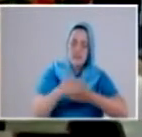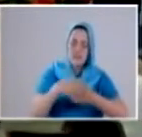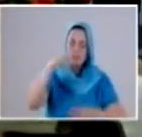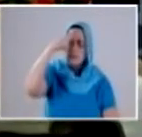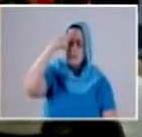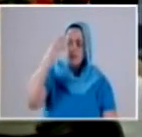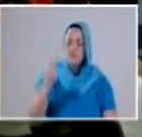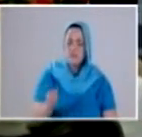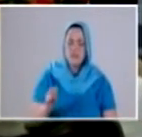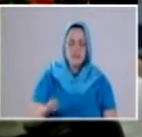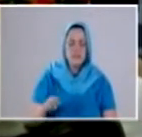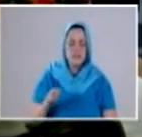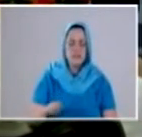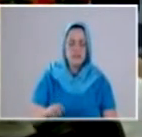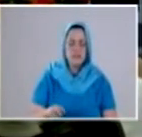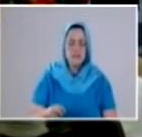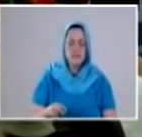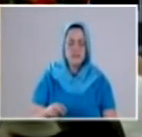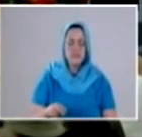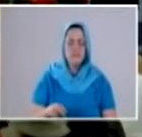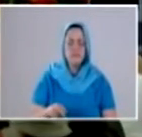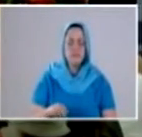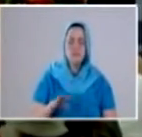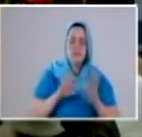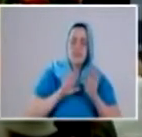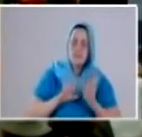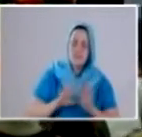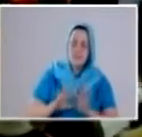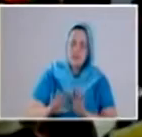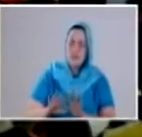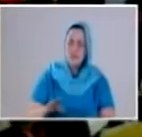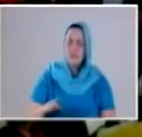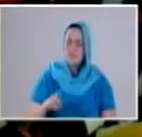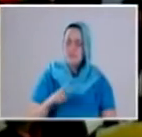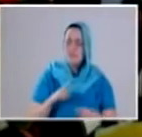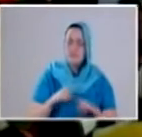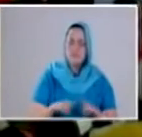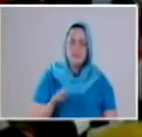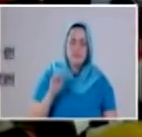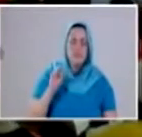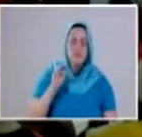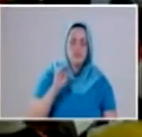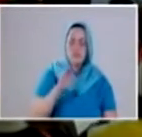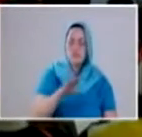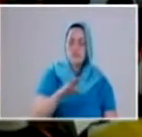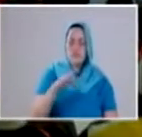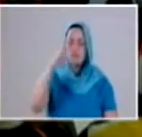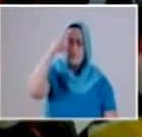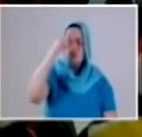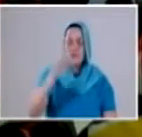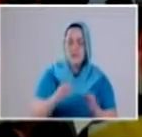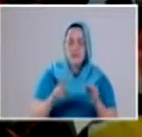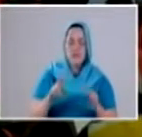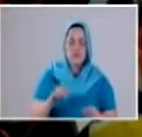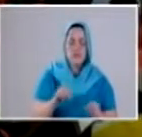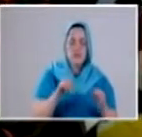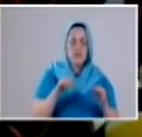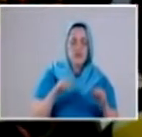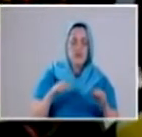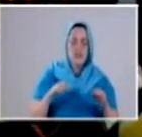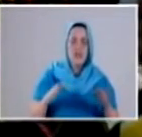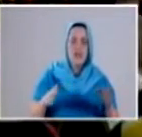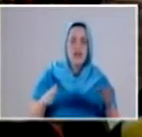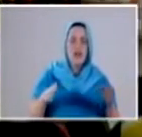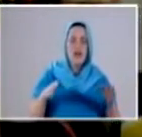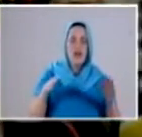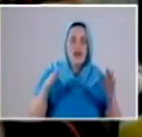porque la necesidad los ha empujado, pero su fe no ha desmayado. En el nombre de Jesús yo te ruego por cada uno